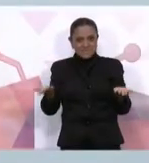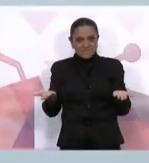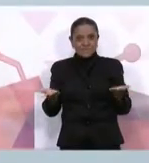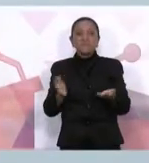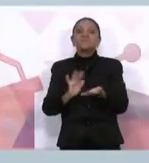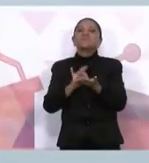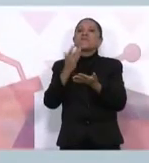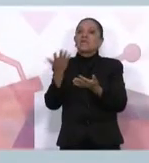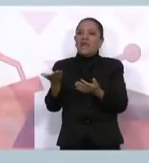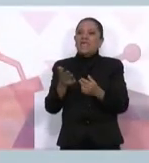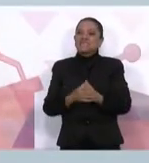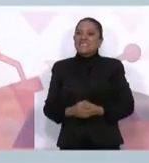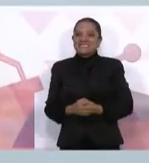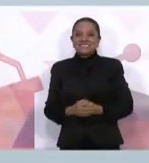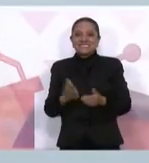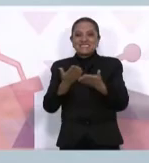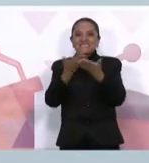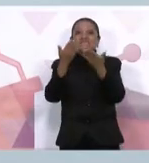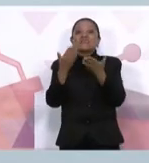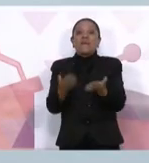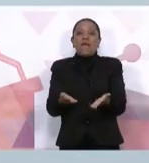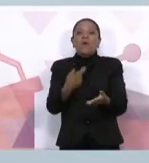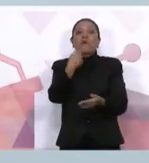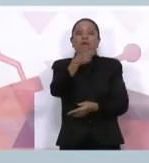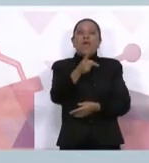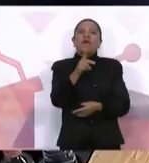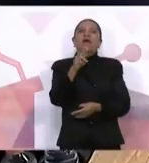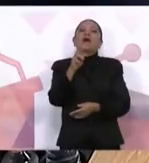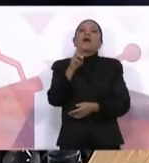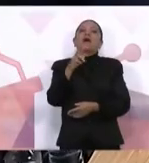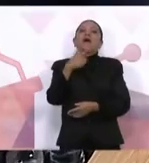solamente queda tiempo para el candidato rodrigo gayosso lo aprovechó